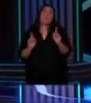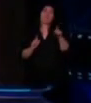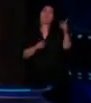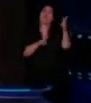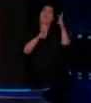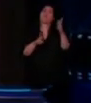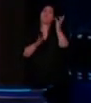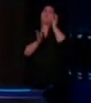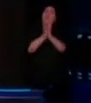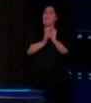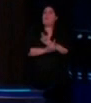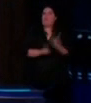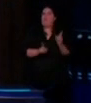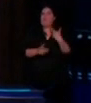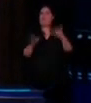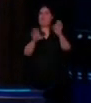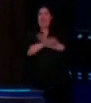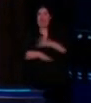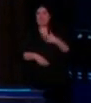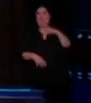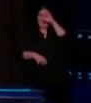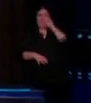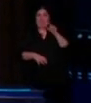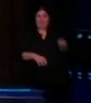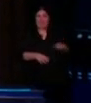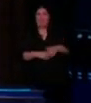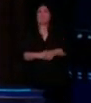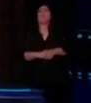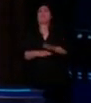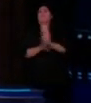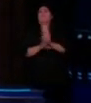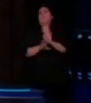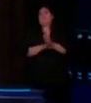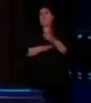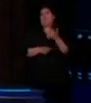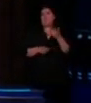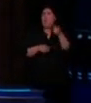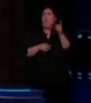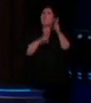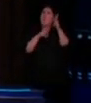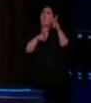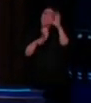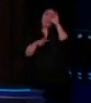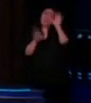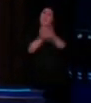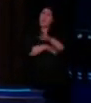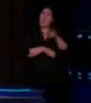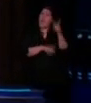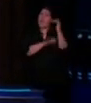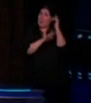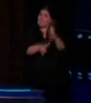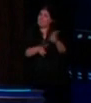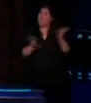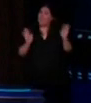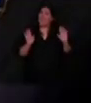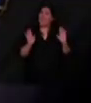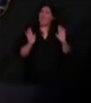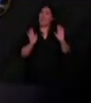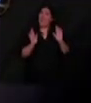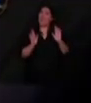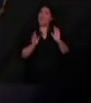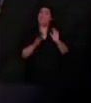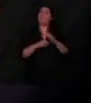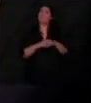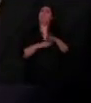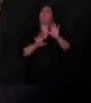en las elecciones del pasado 22 de octubre quedó un escenario particular dentro de la política argentina, quedó un escenario